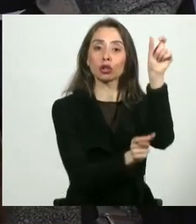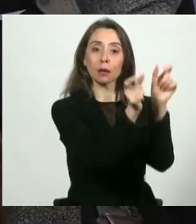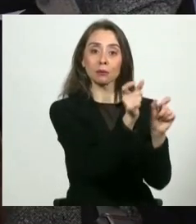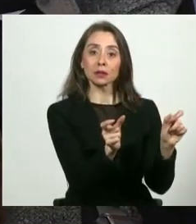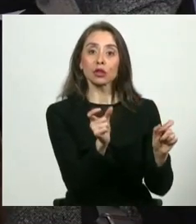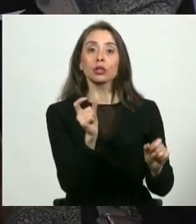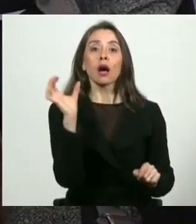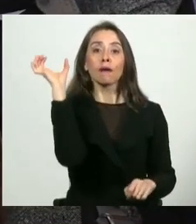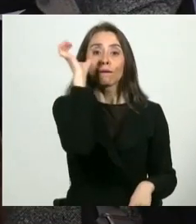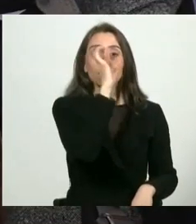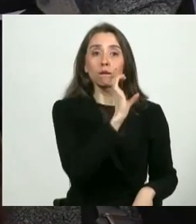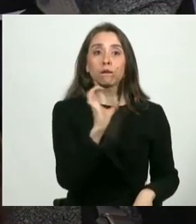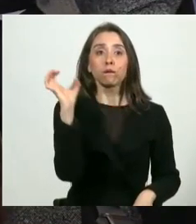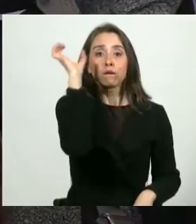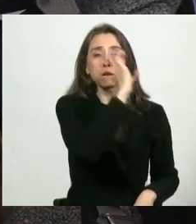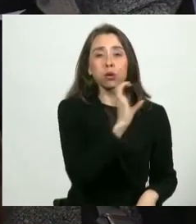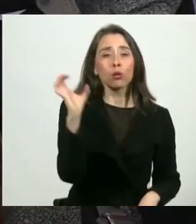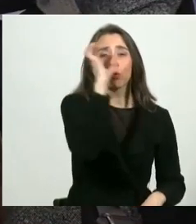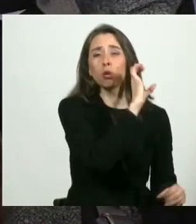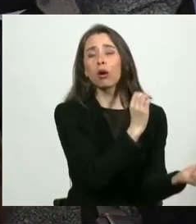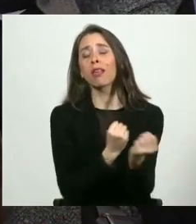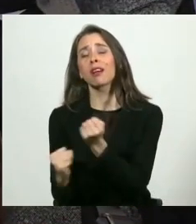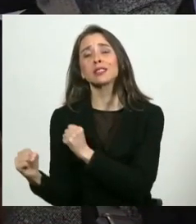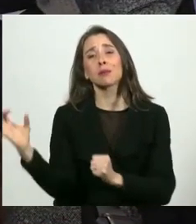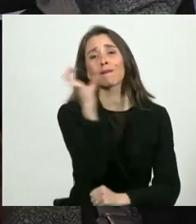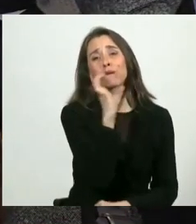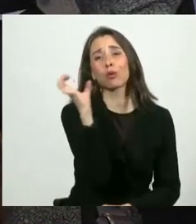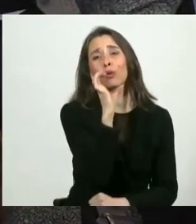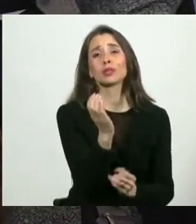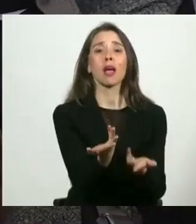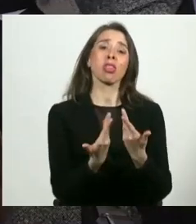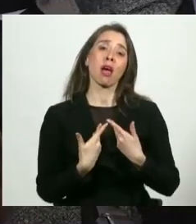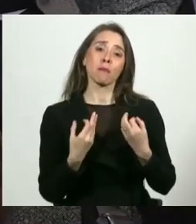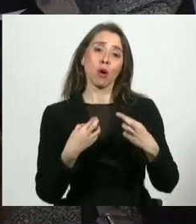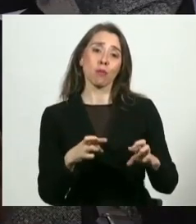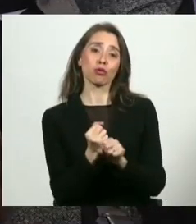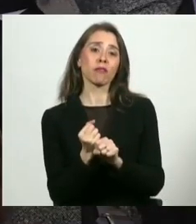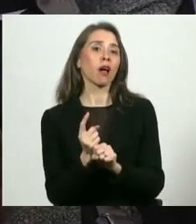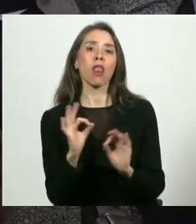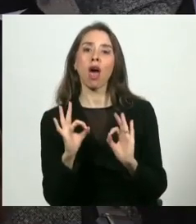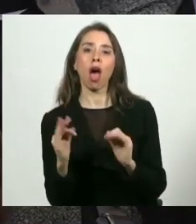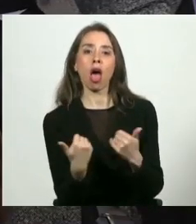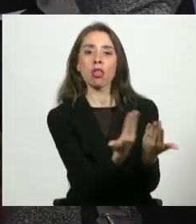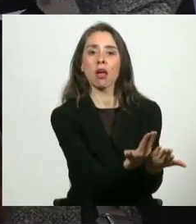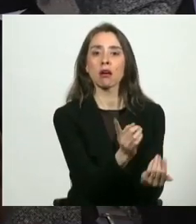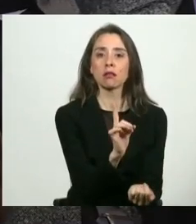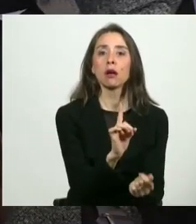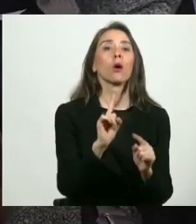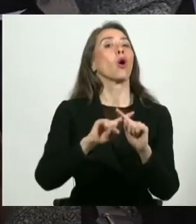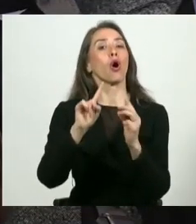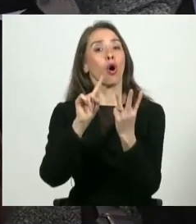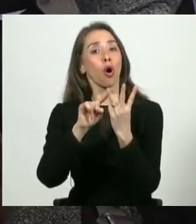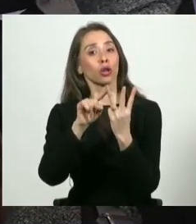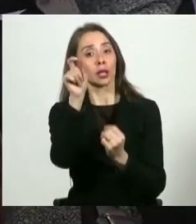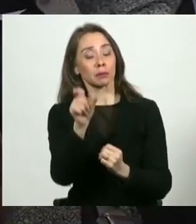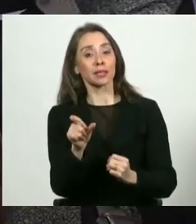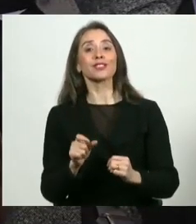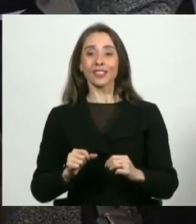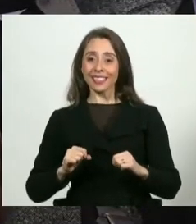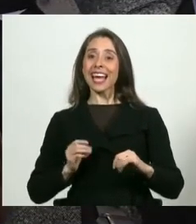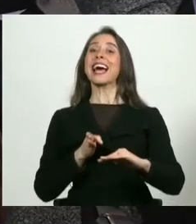buscan de manera desesperada la oportunidad laboral y que no se les da. Y otras que llegan al